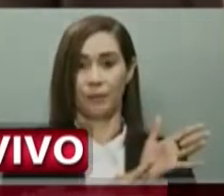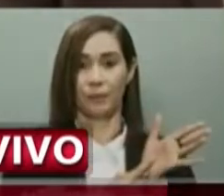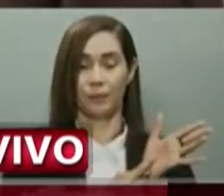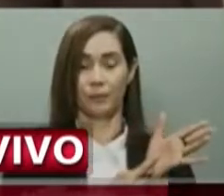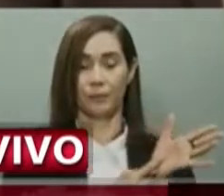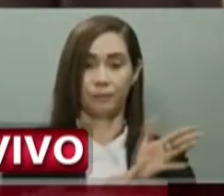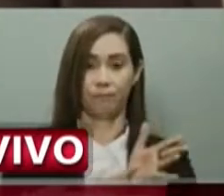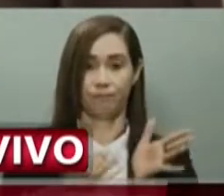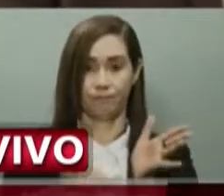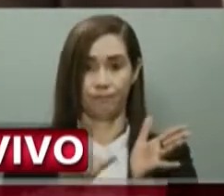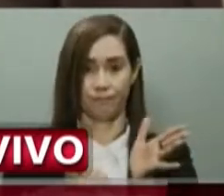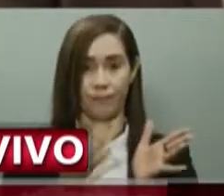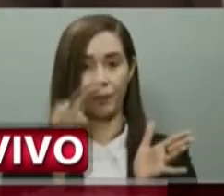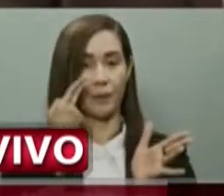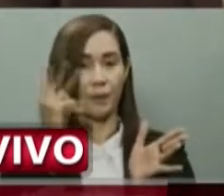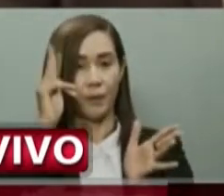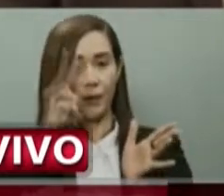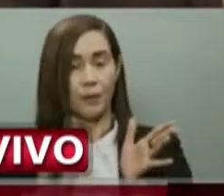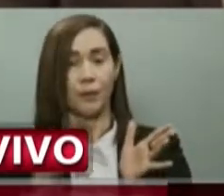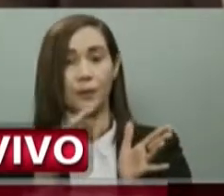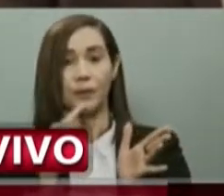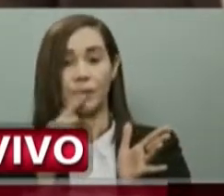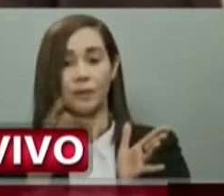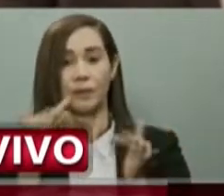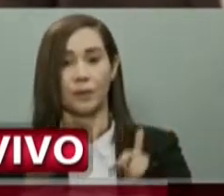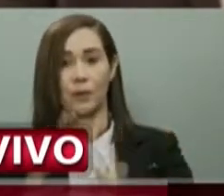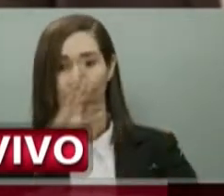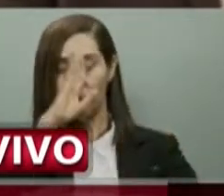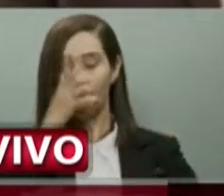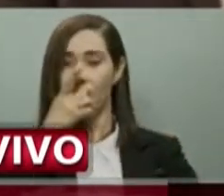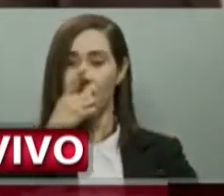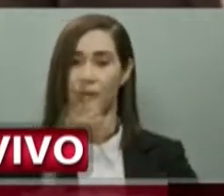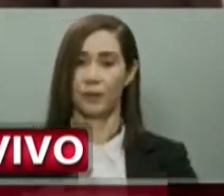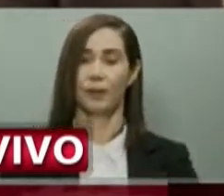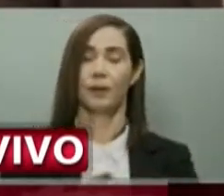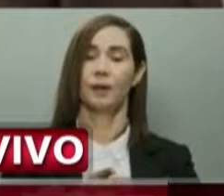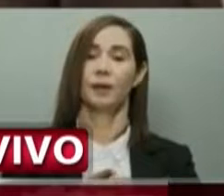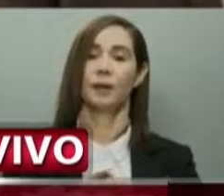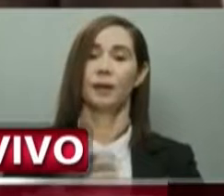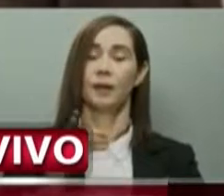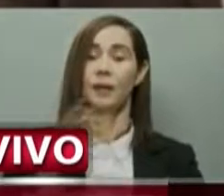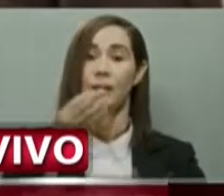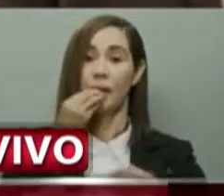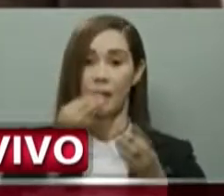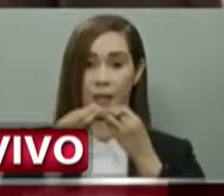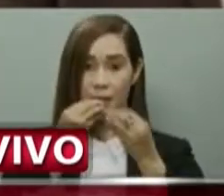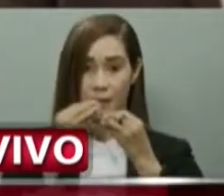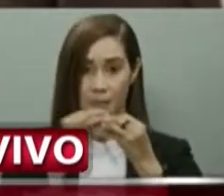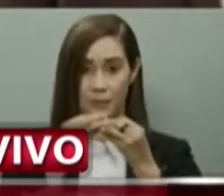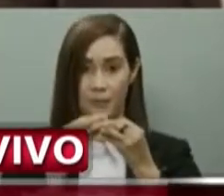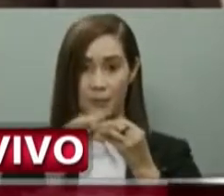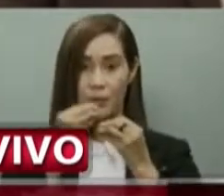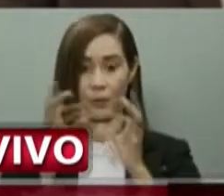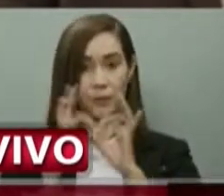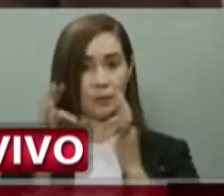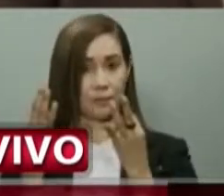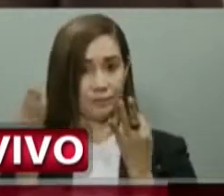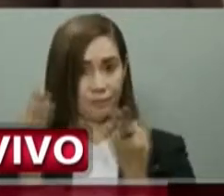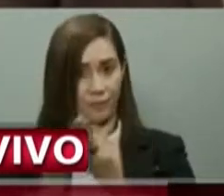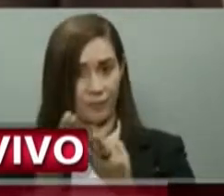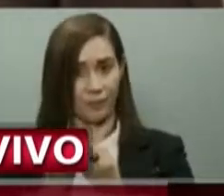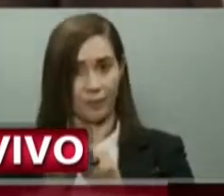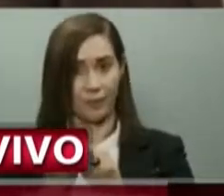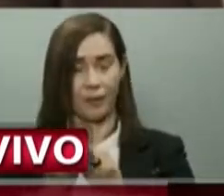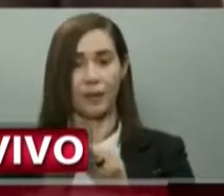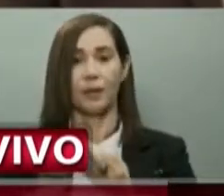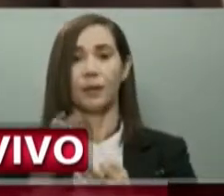aquí, podemos decirle al país que la alimentación, que la comida